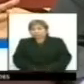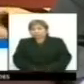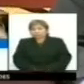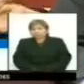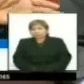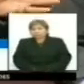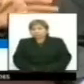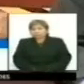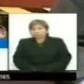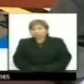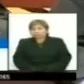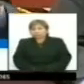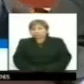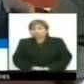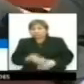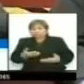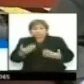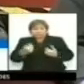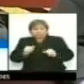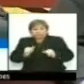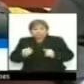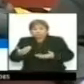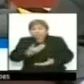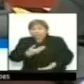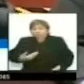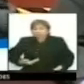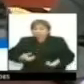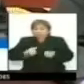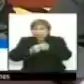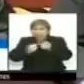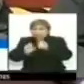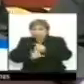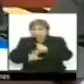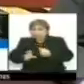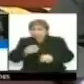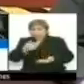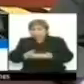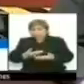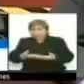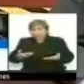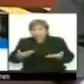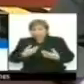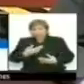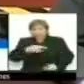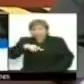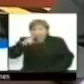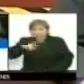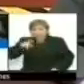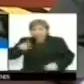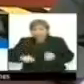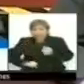César Villanueva, ¿no? Y si cree que los gobiernos regionales lo van a respaldar, bueno, cuidado, ya se puso aquí el ejemplo de cómo los gobiernos regionales están